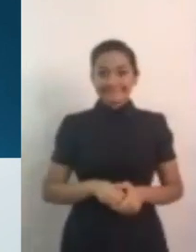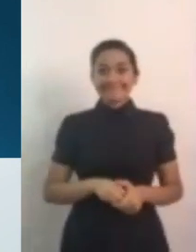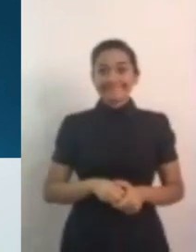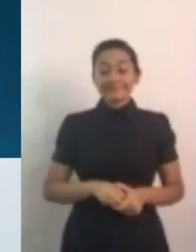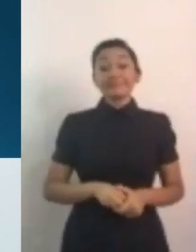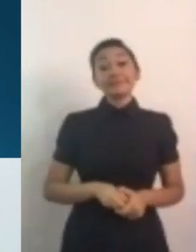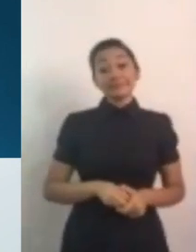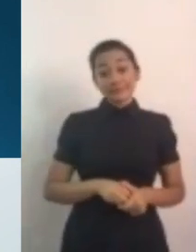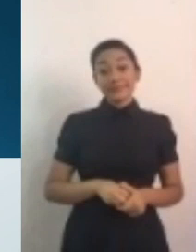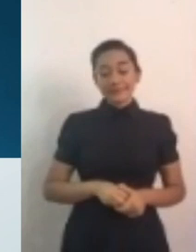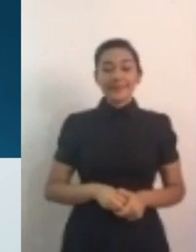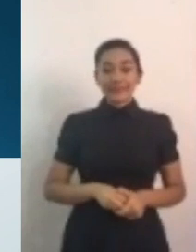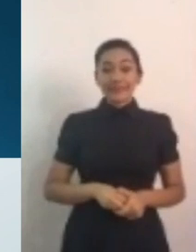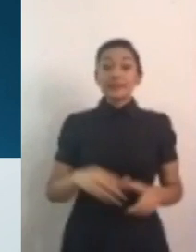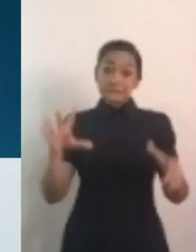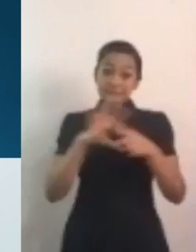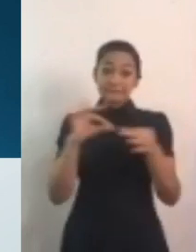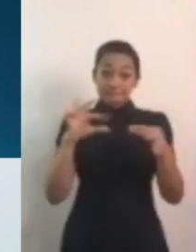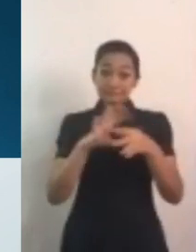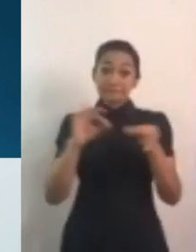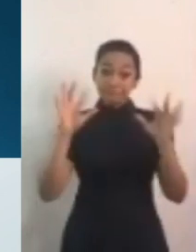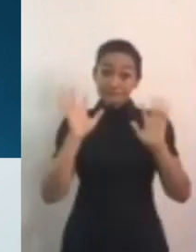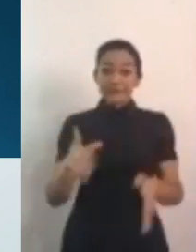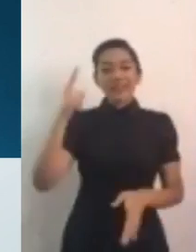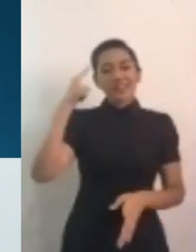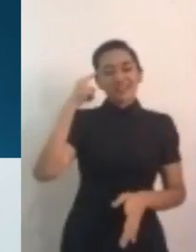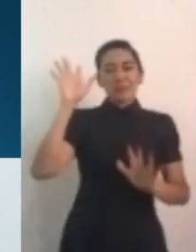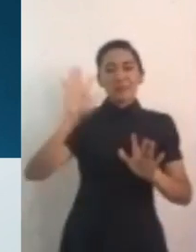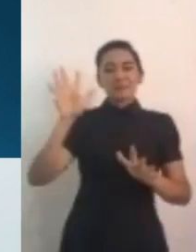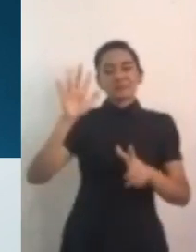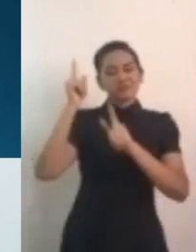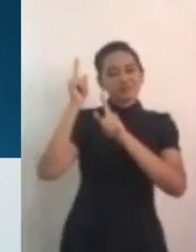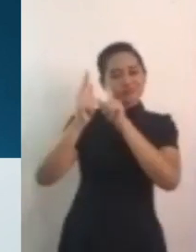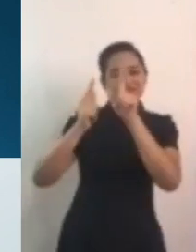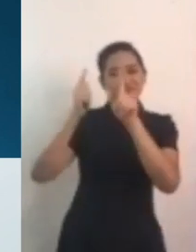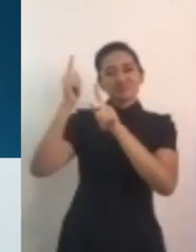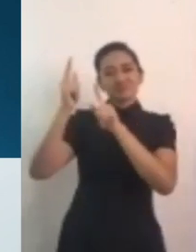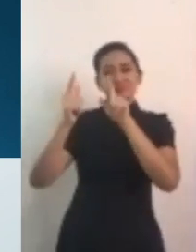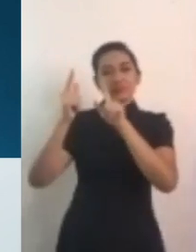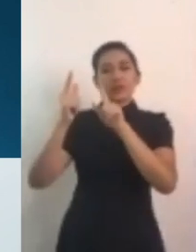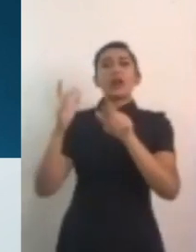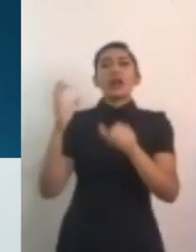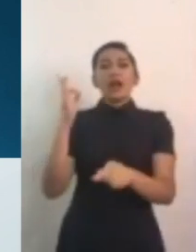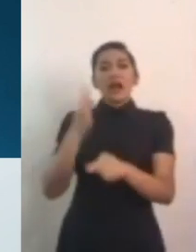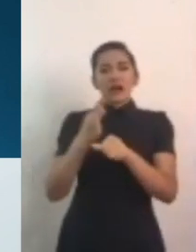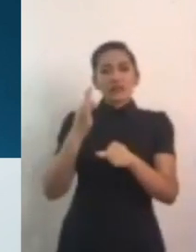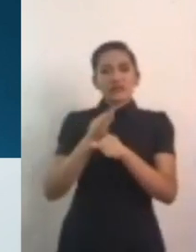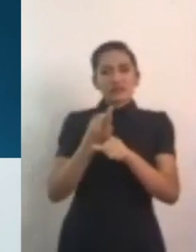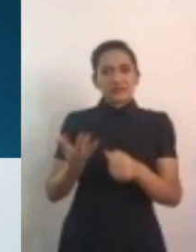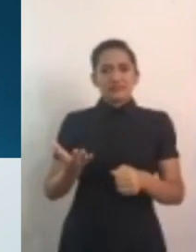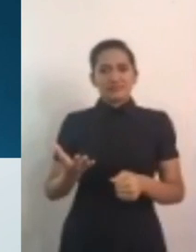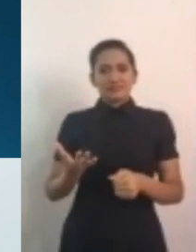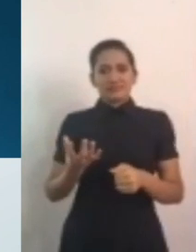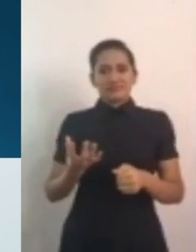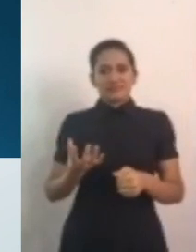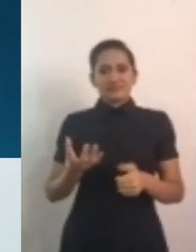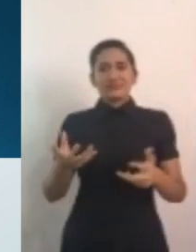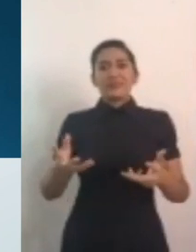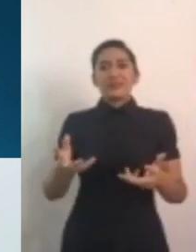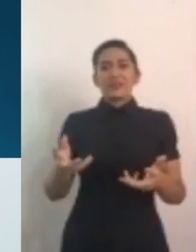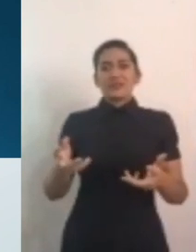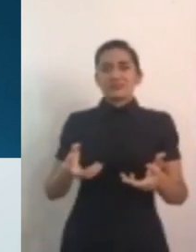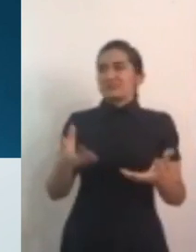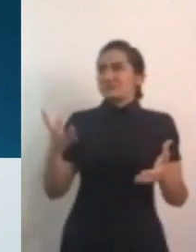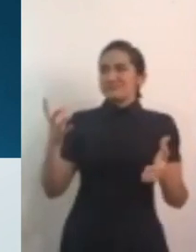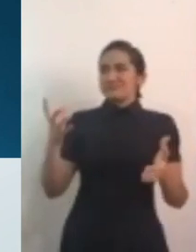hablando de una desactivación. En esta estamos hablando de una activación enorme, de una activación exagerada.